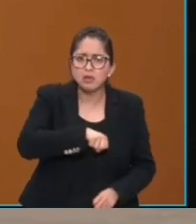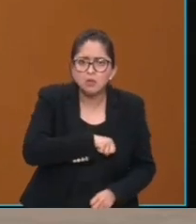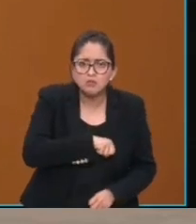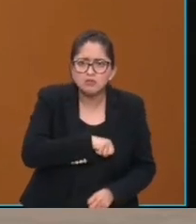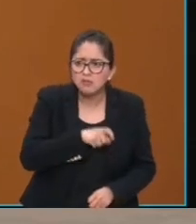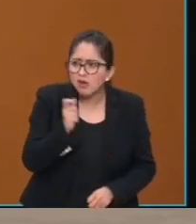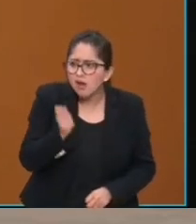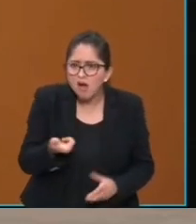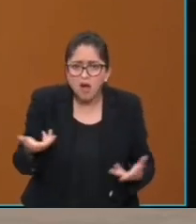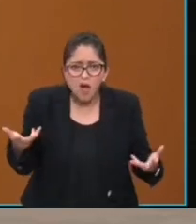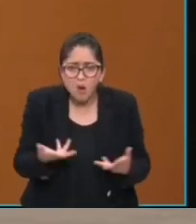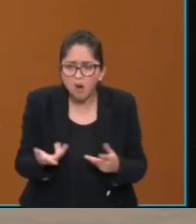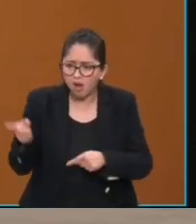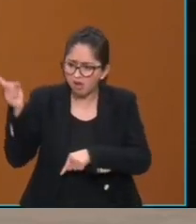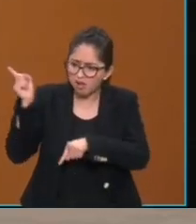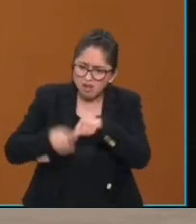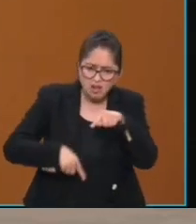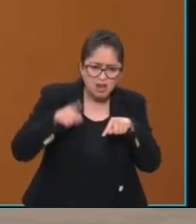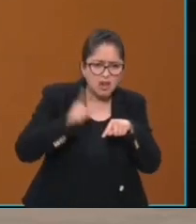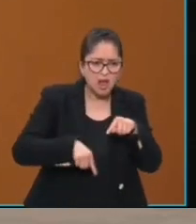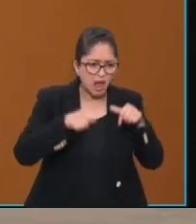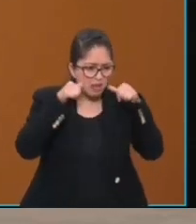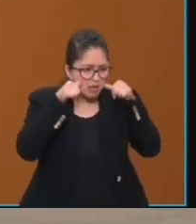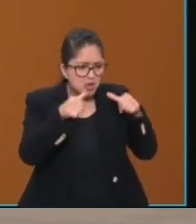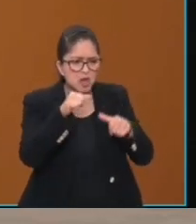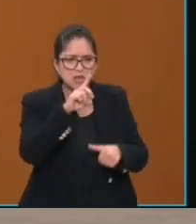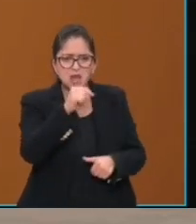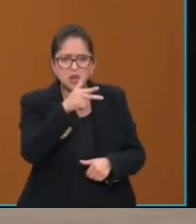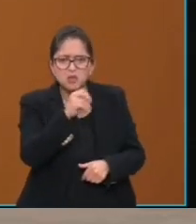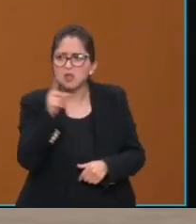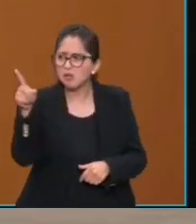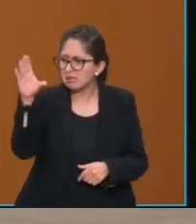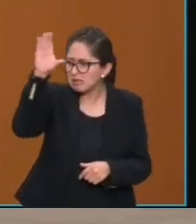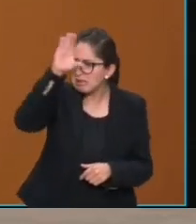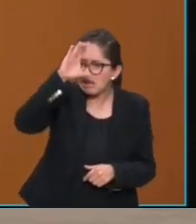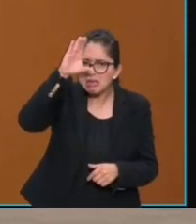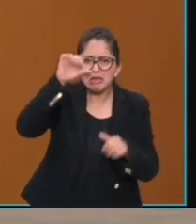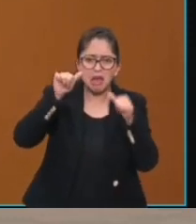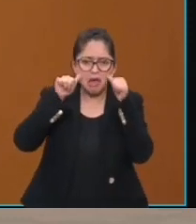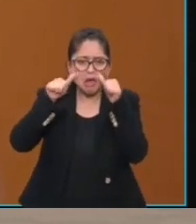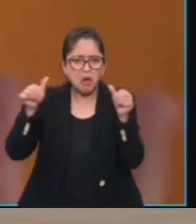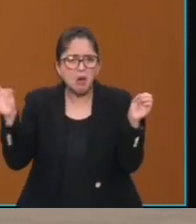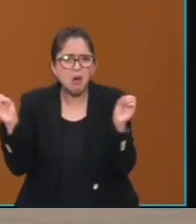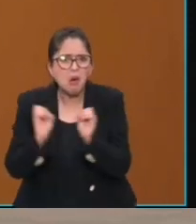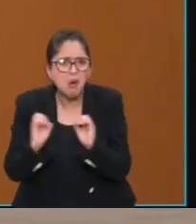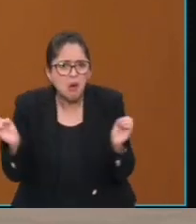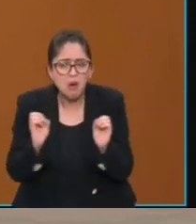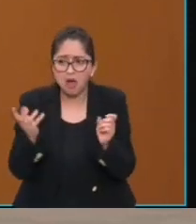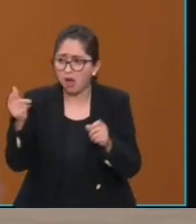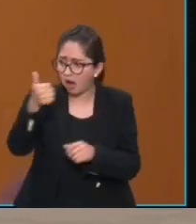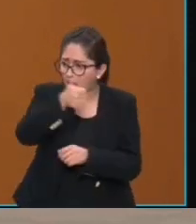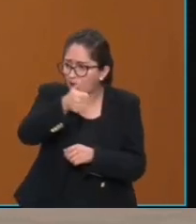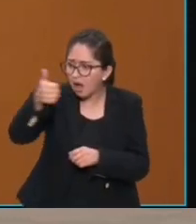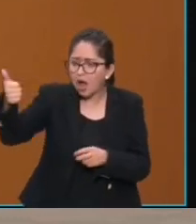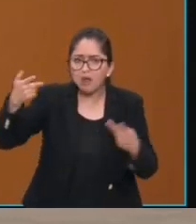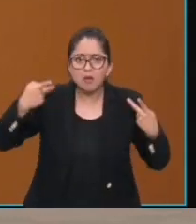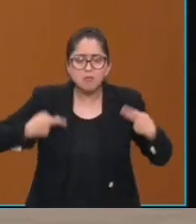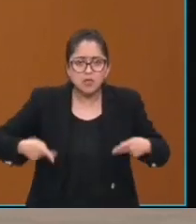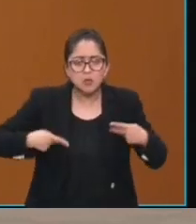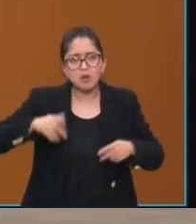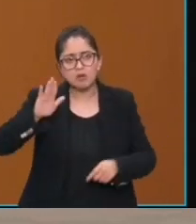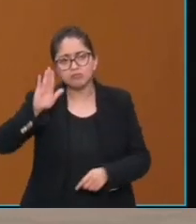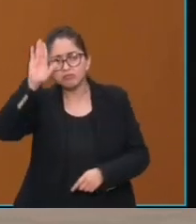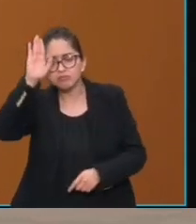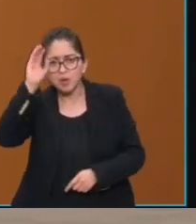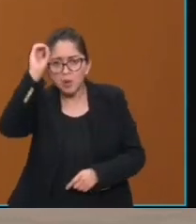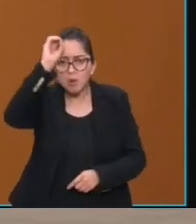es destruirlo, sin diagnóstico, sin escuchar a la ciencia, sin aceptar las diversas voces que pueden